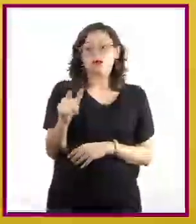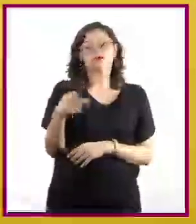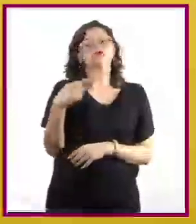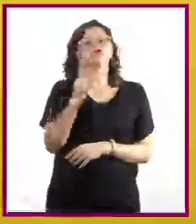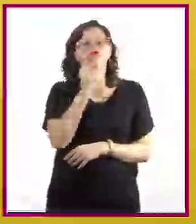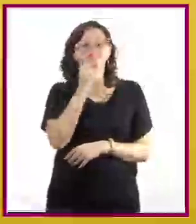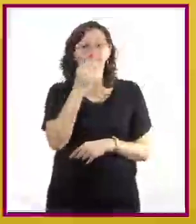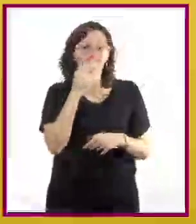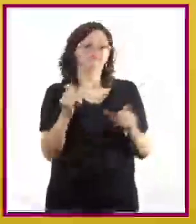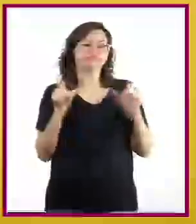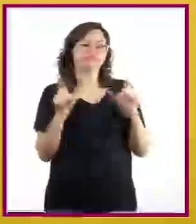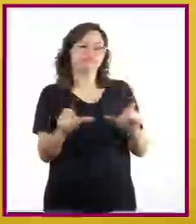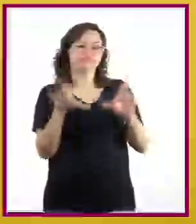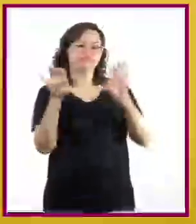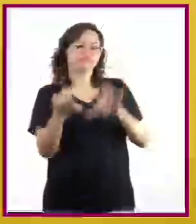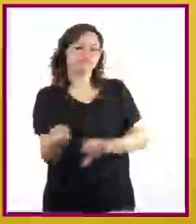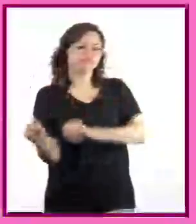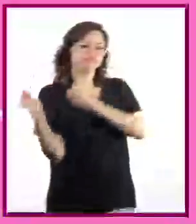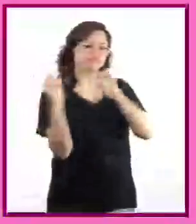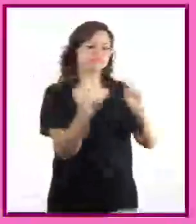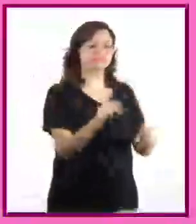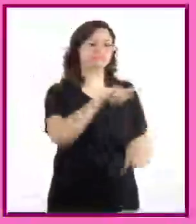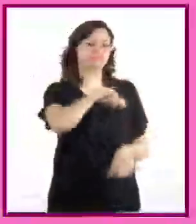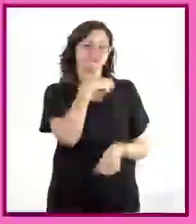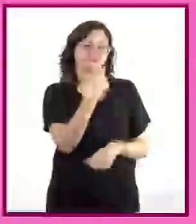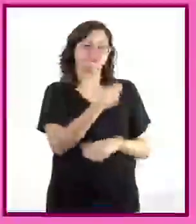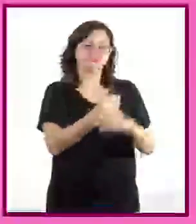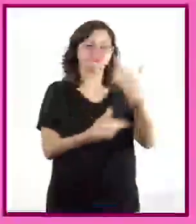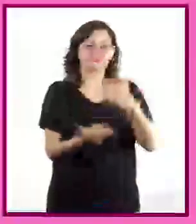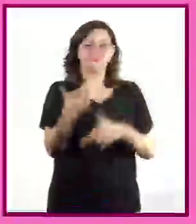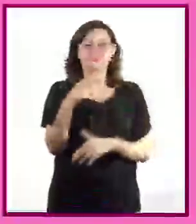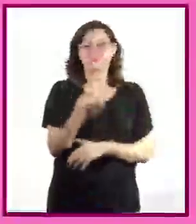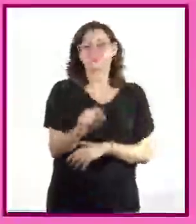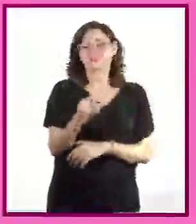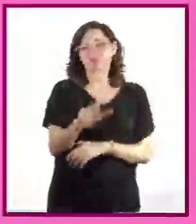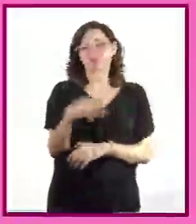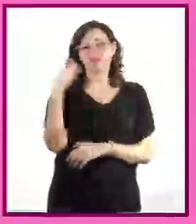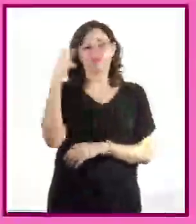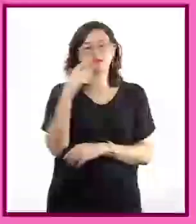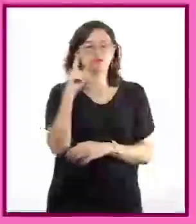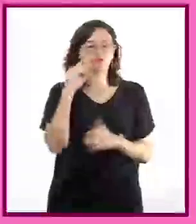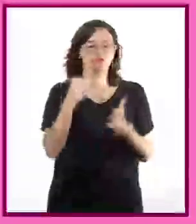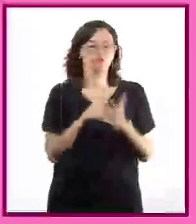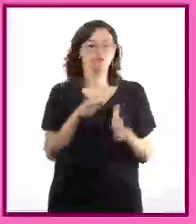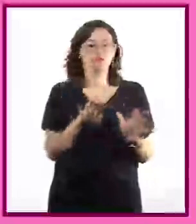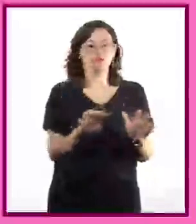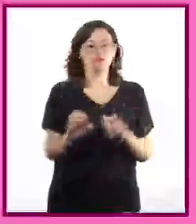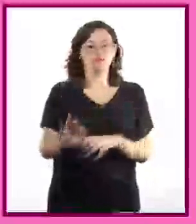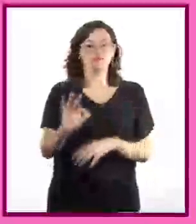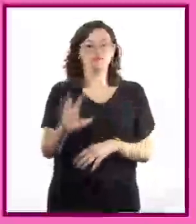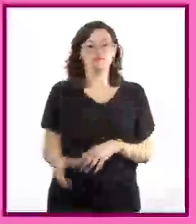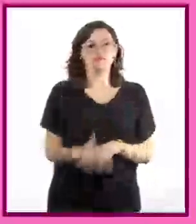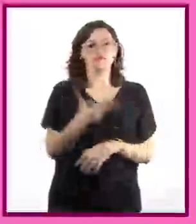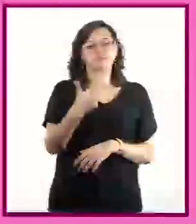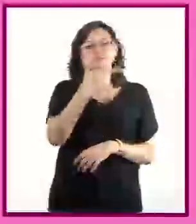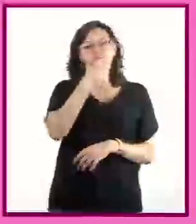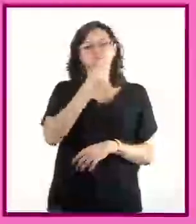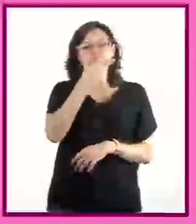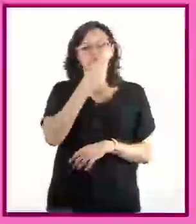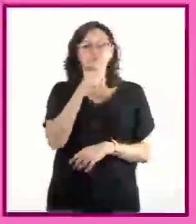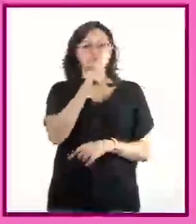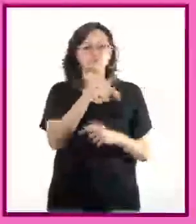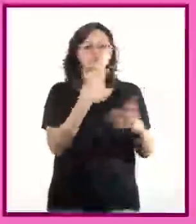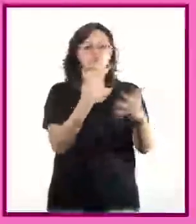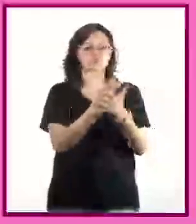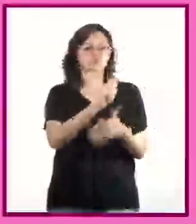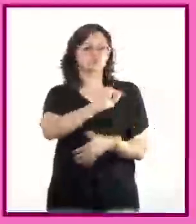y entregado a las autoridades españolas. El 28 de marzo de 1942, Miguel Hernández muere en la